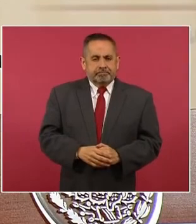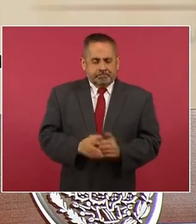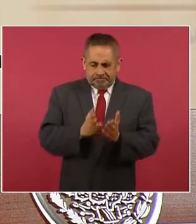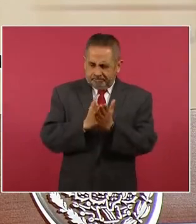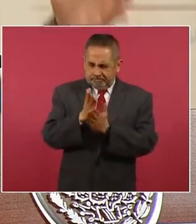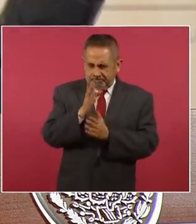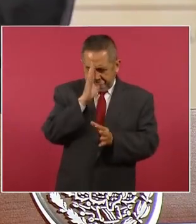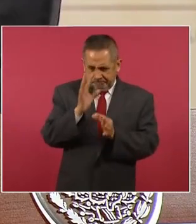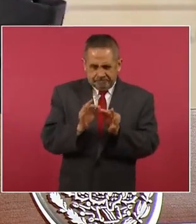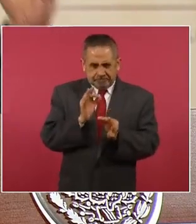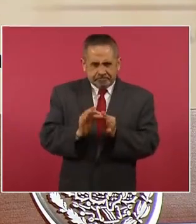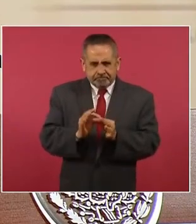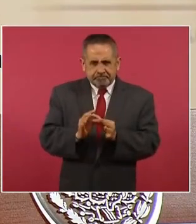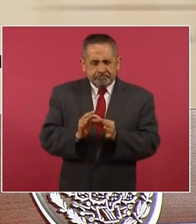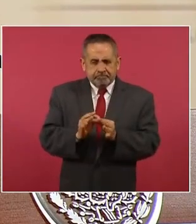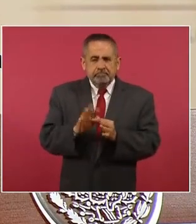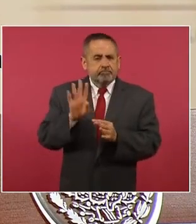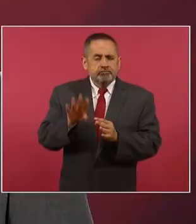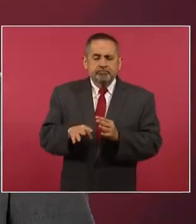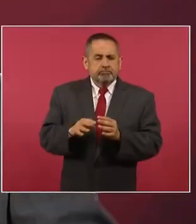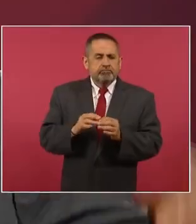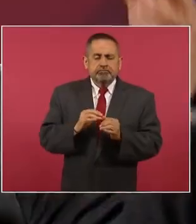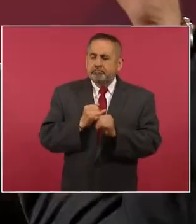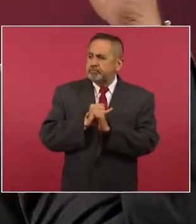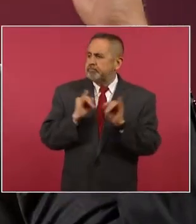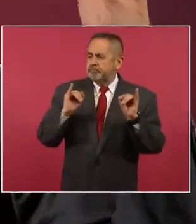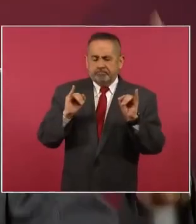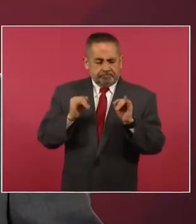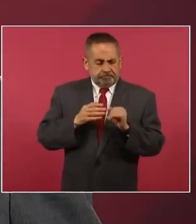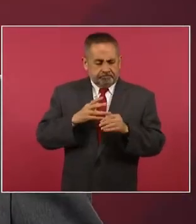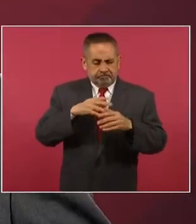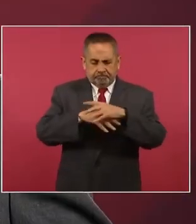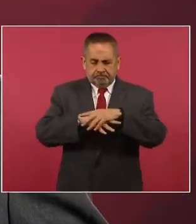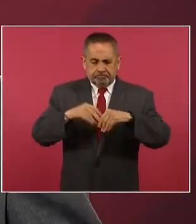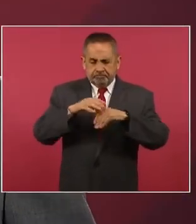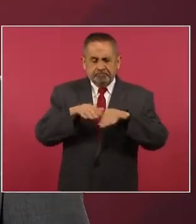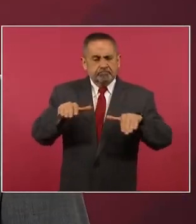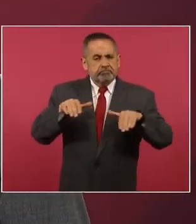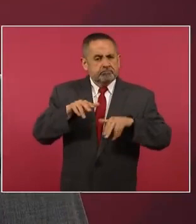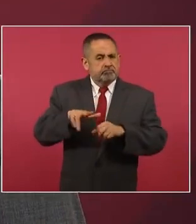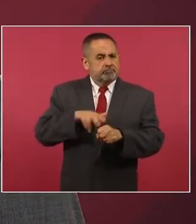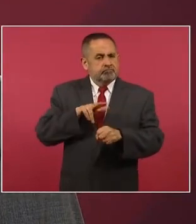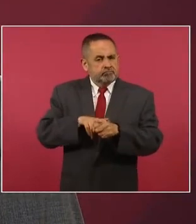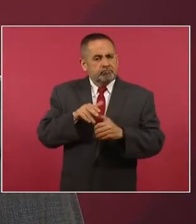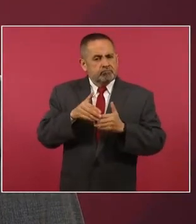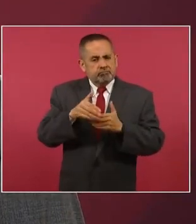íntegros, verdaderamente independientes, verdaderamente demócratas,